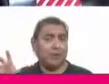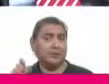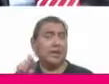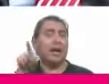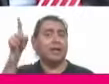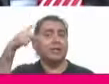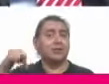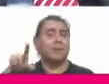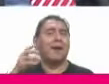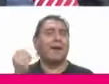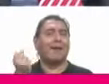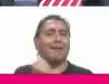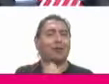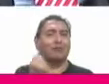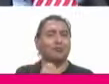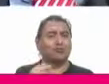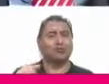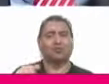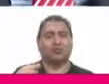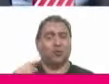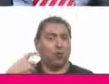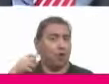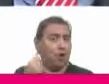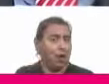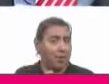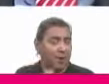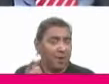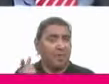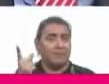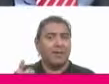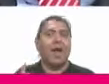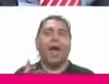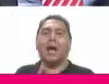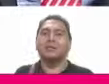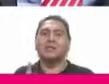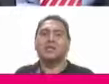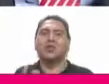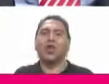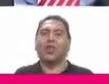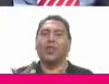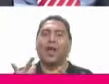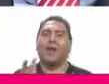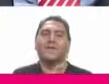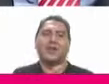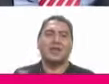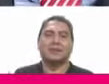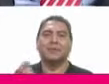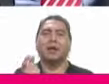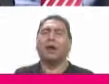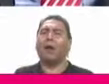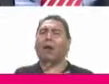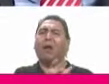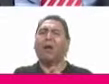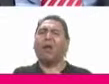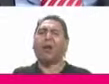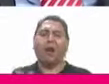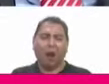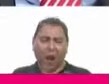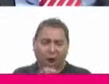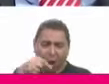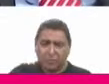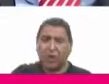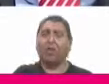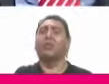para bajar el costo laboral y para tener acceso de financiamiento. ¿Y sabe qué me dijeron públicamente en la comisión? Que es un